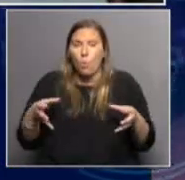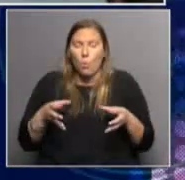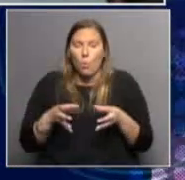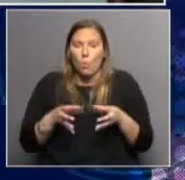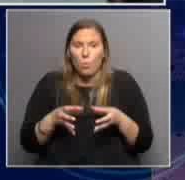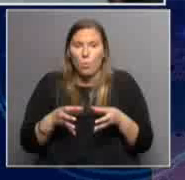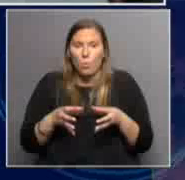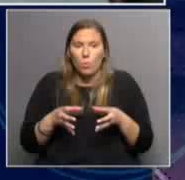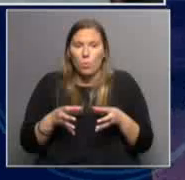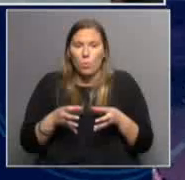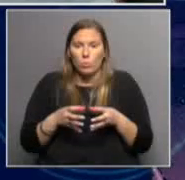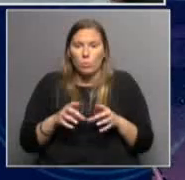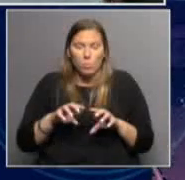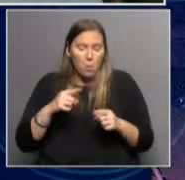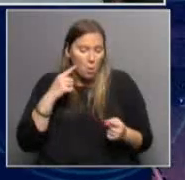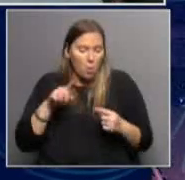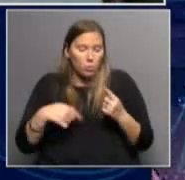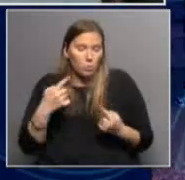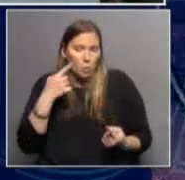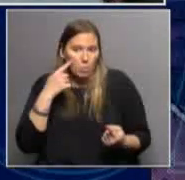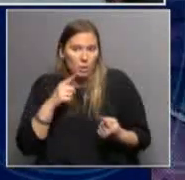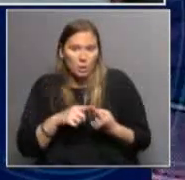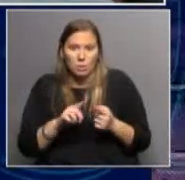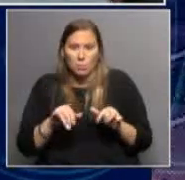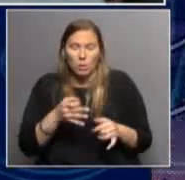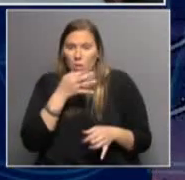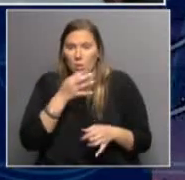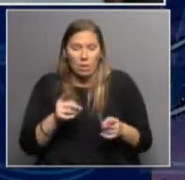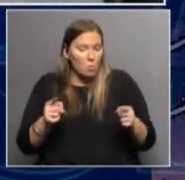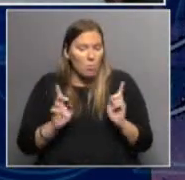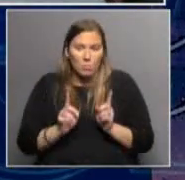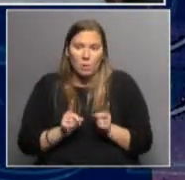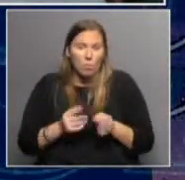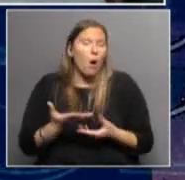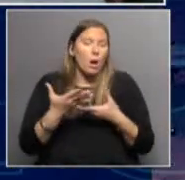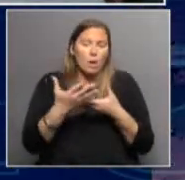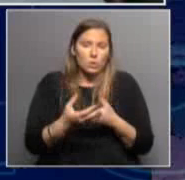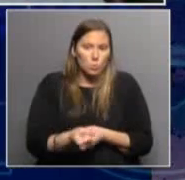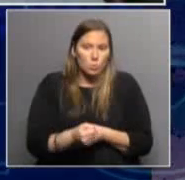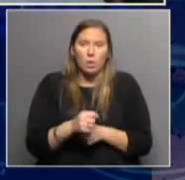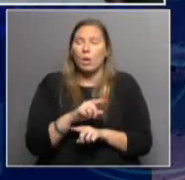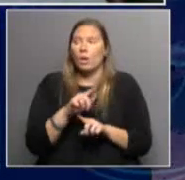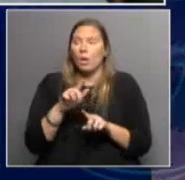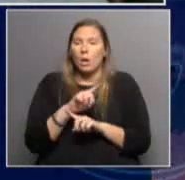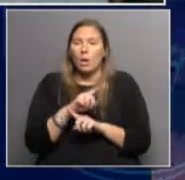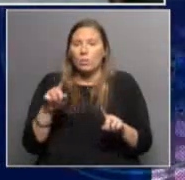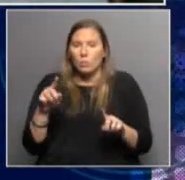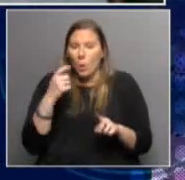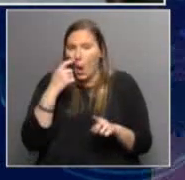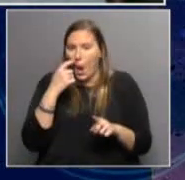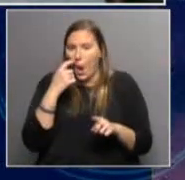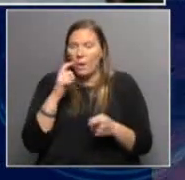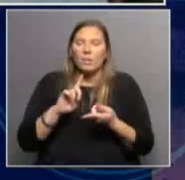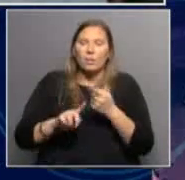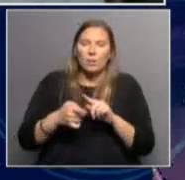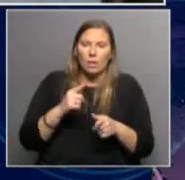que no tiene otro fin que el que estamos planteando aquí, de la ayuda, no tiene ninguna relación